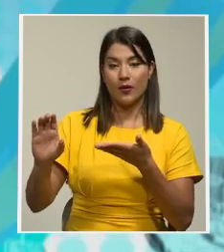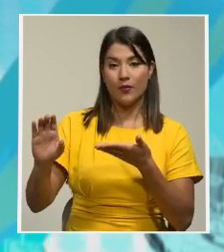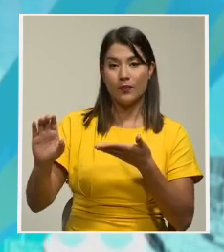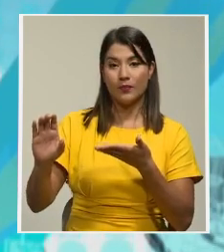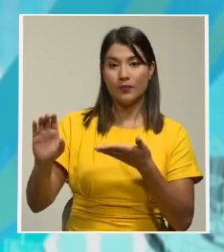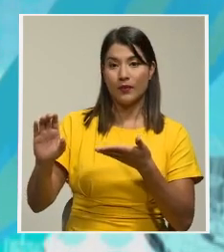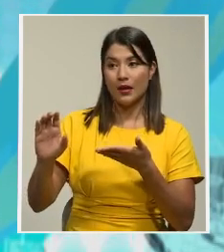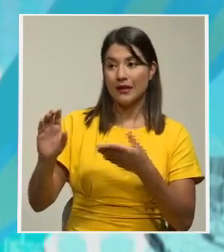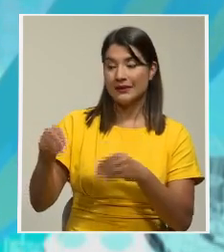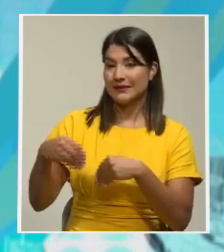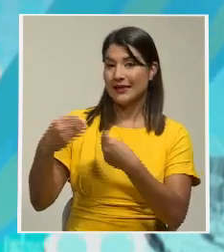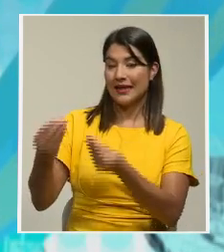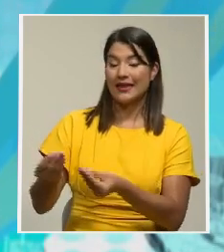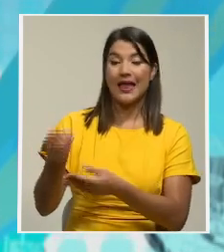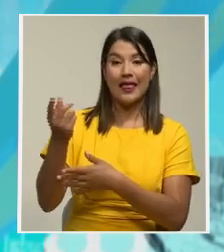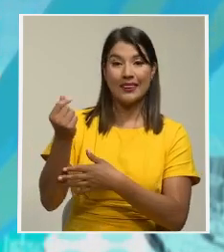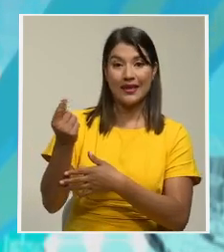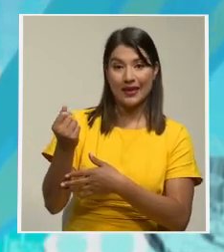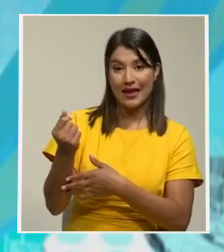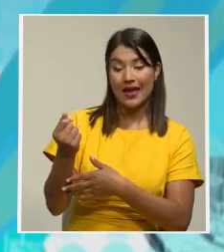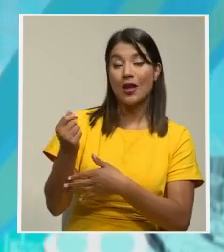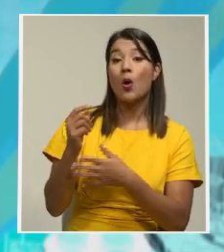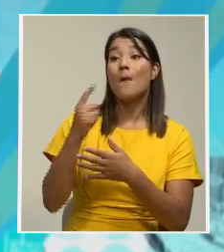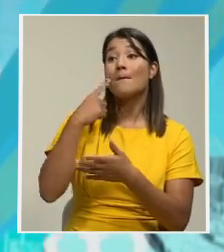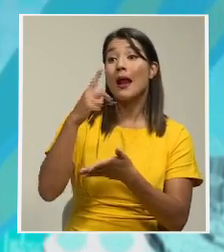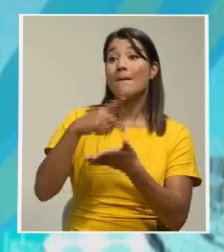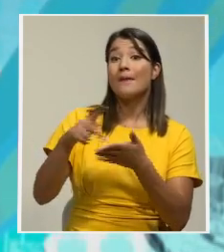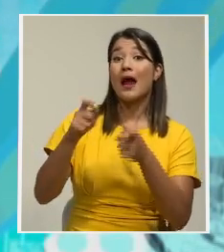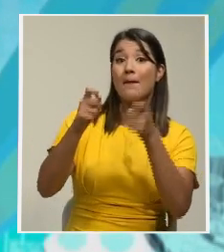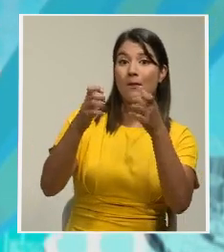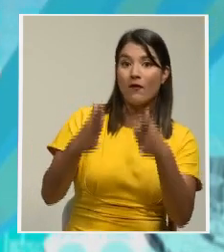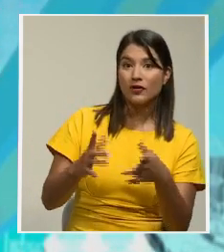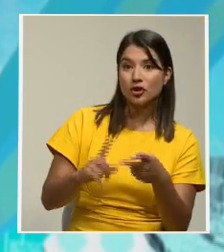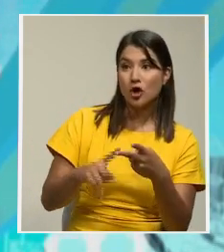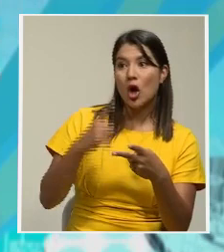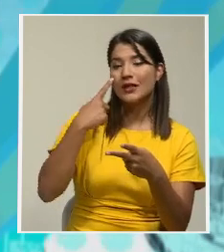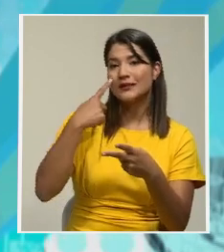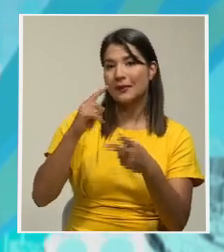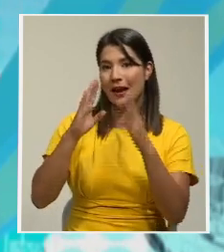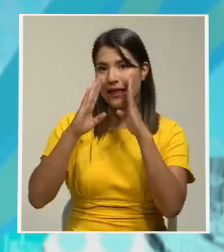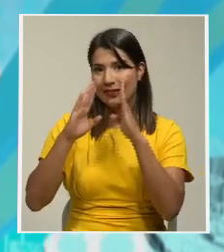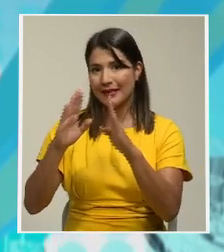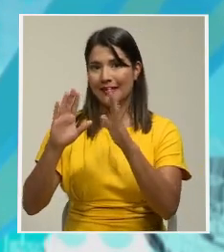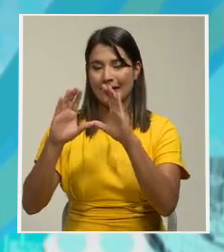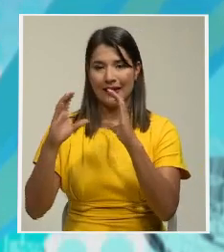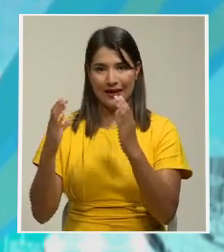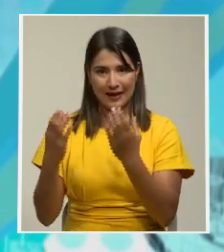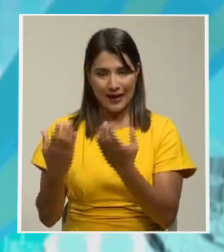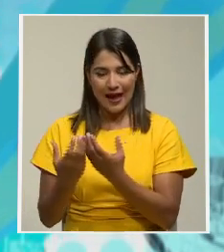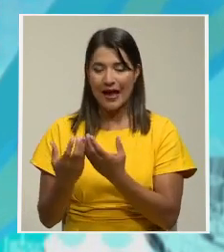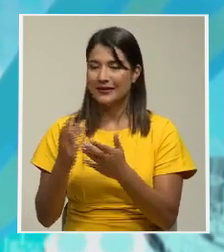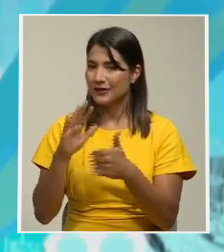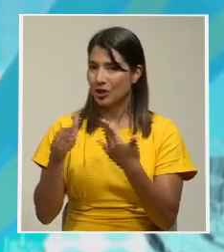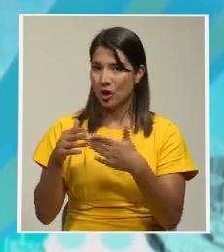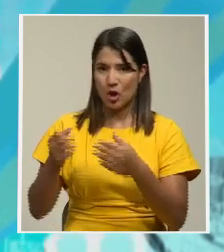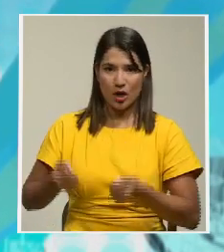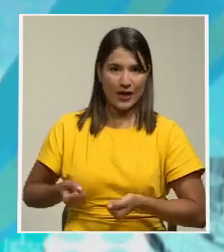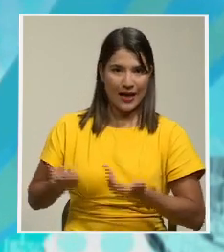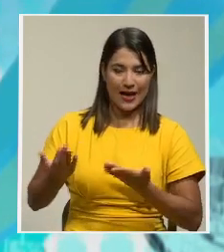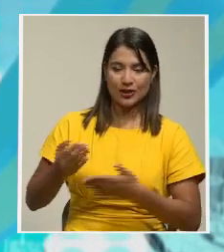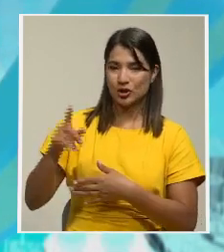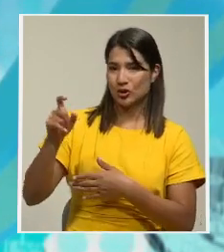los recursos en materia de recurso humano, de lecciones, esto, ¿verdad?, correspondiente a lo que